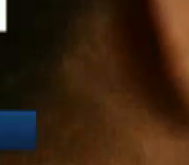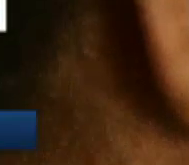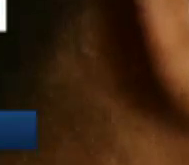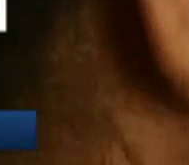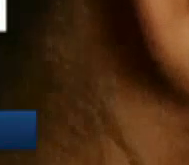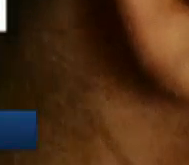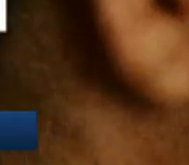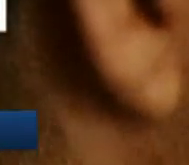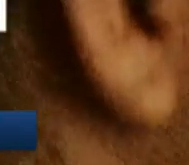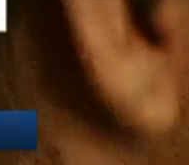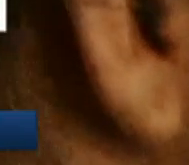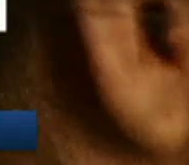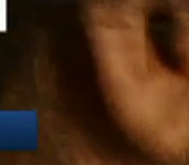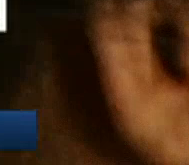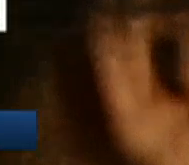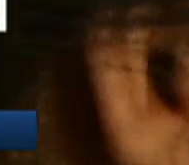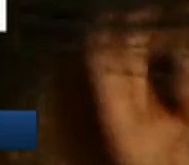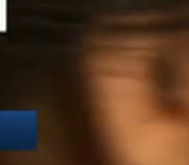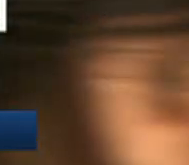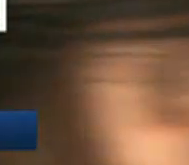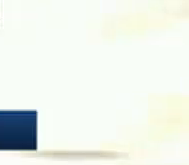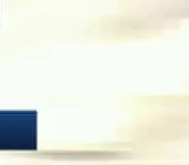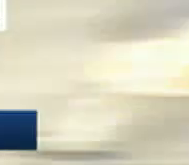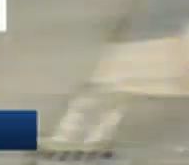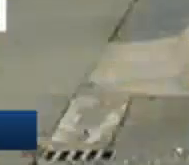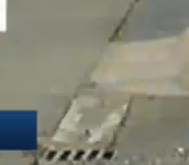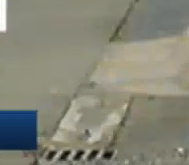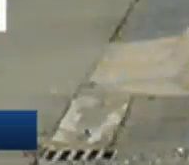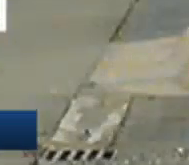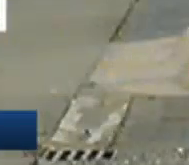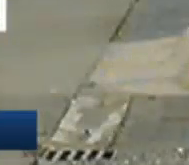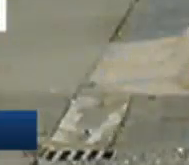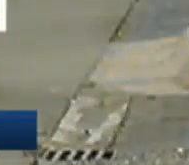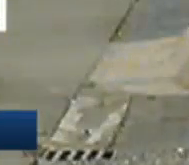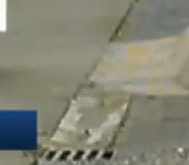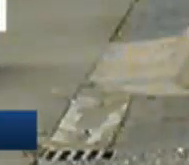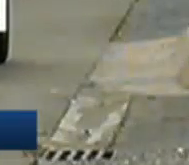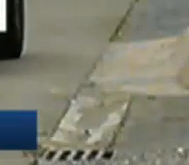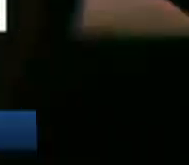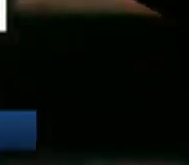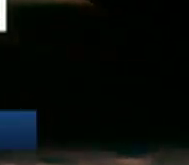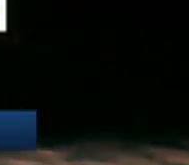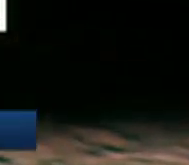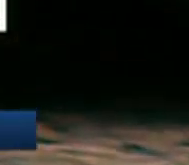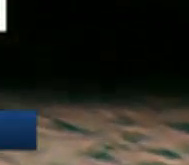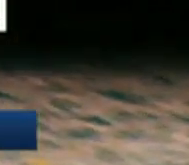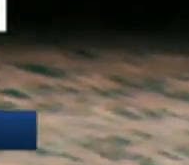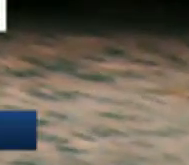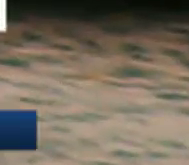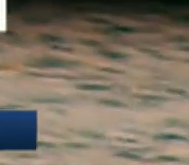Jóvenes mujeres denunciaron haber sido víctimas de secuestro express y abuso.